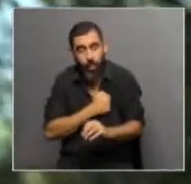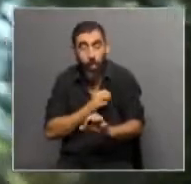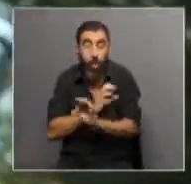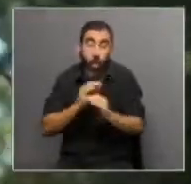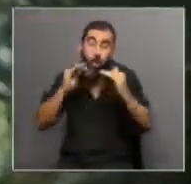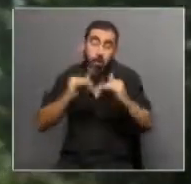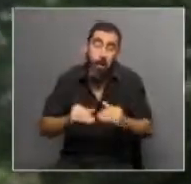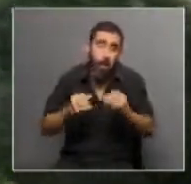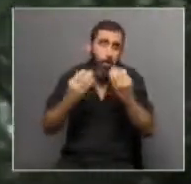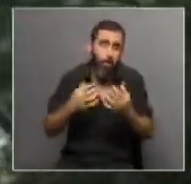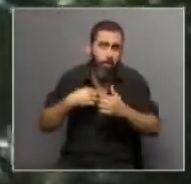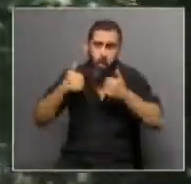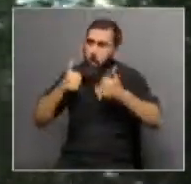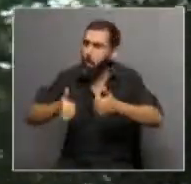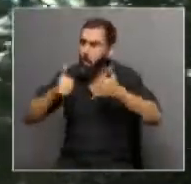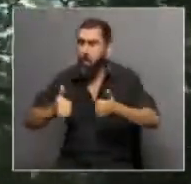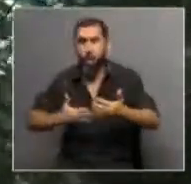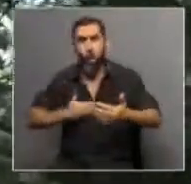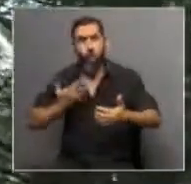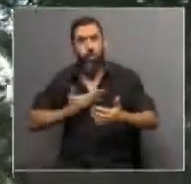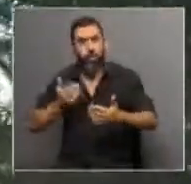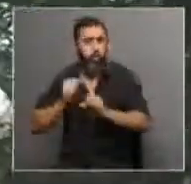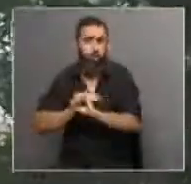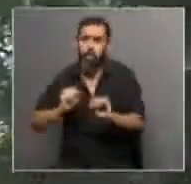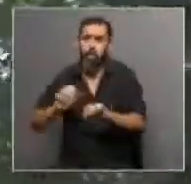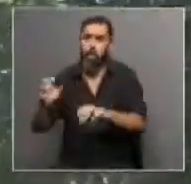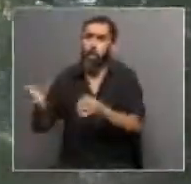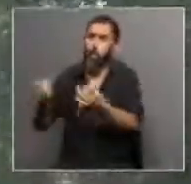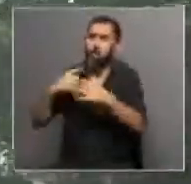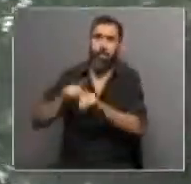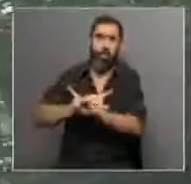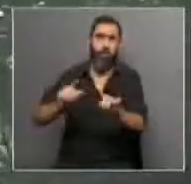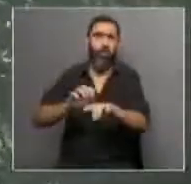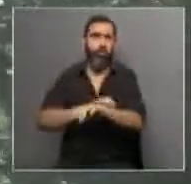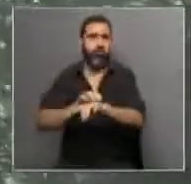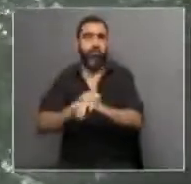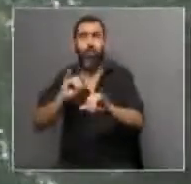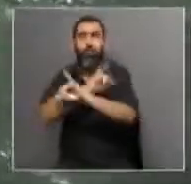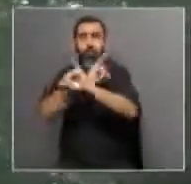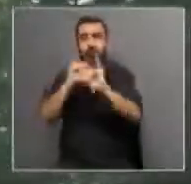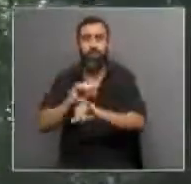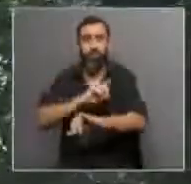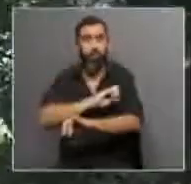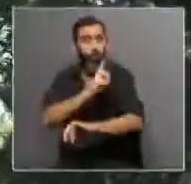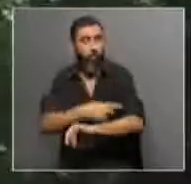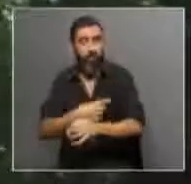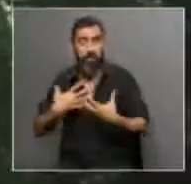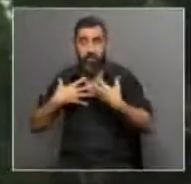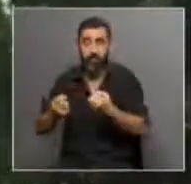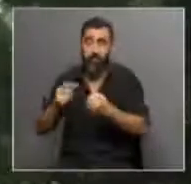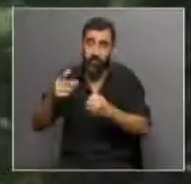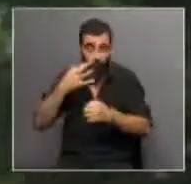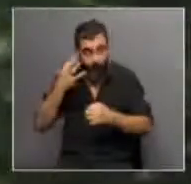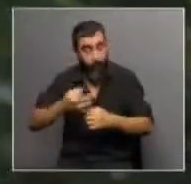menos porque realmente está muy bien y contento en la vida y feliz, y la felicidad nos da fuerzas y nos da salud. Bueno, algo de eso